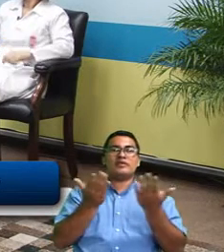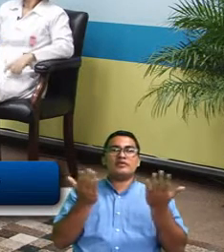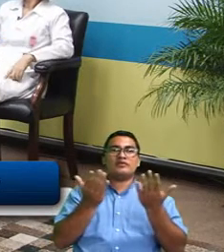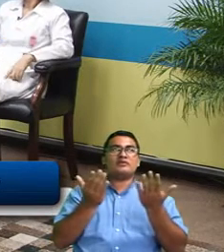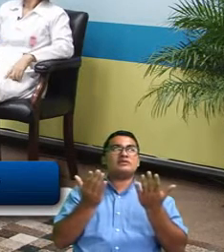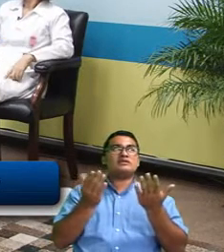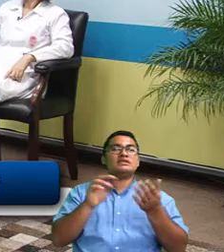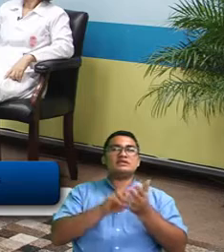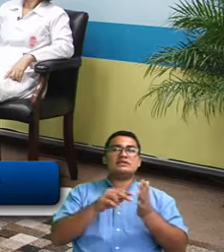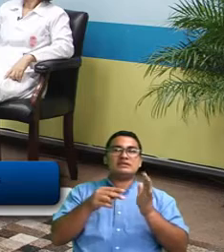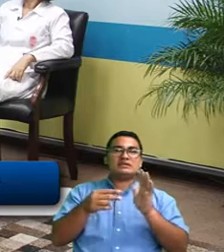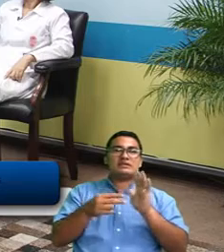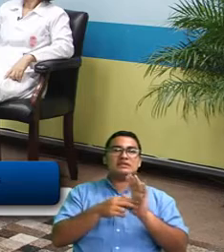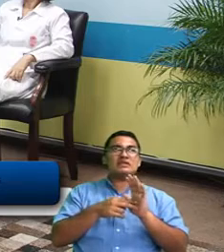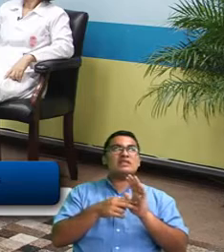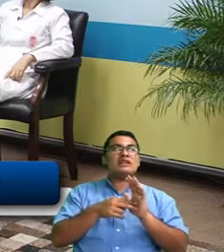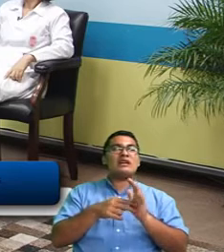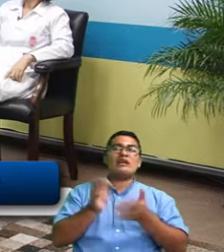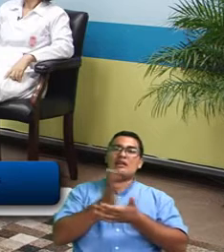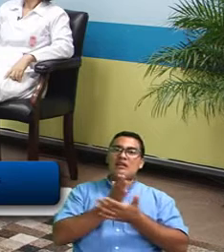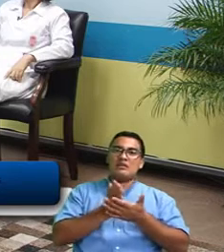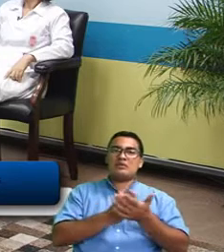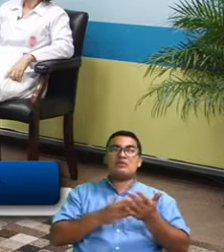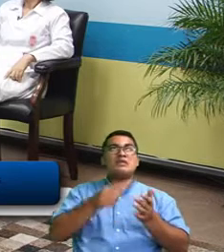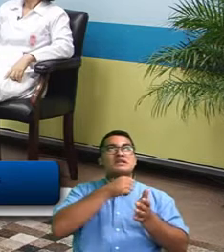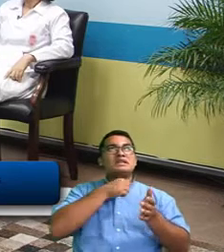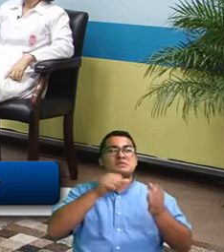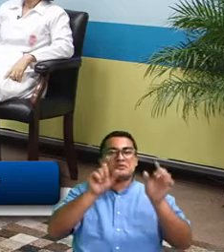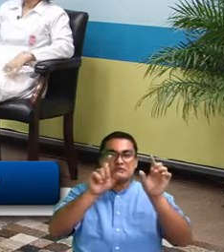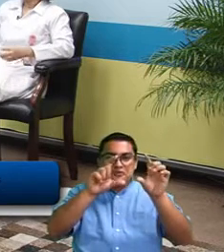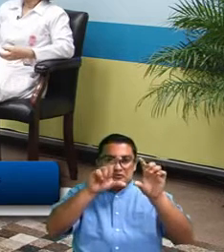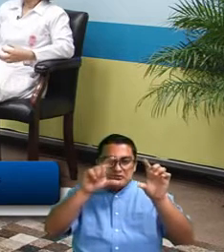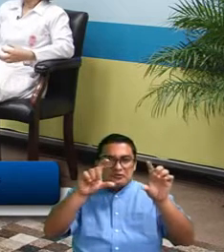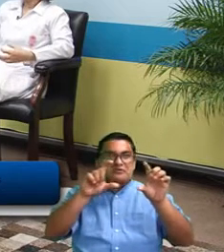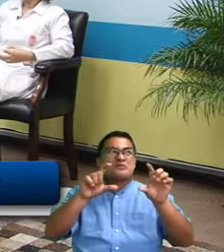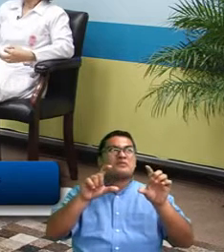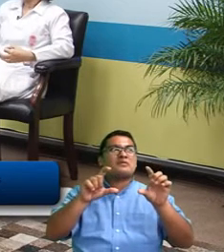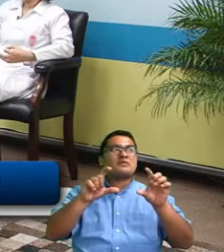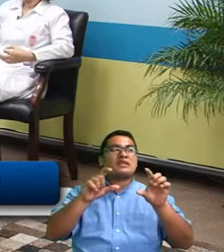¿Esa muestra o ese tipo de exámenes qué arroja, en qué resultado arroja?